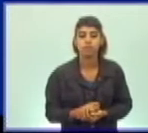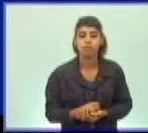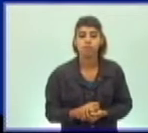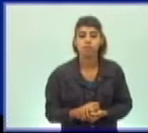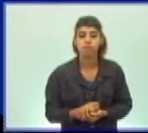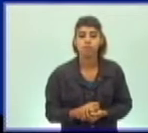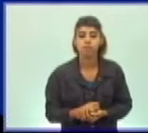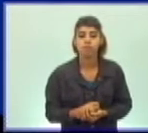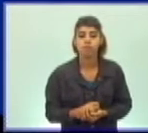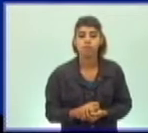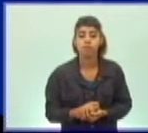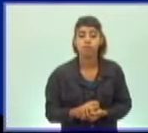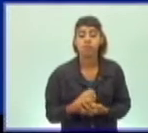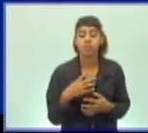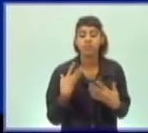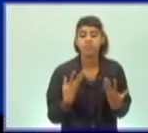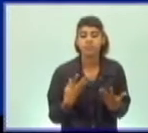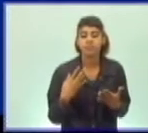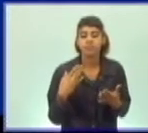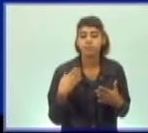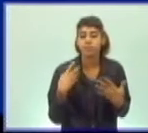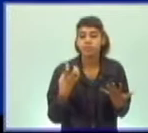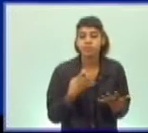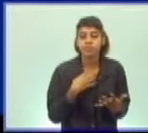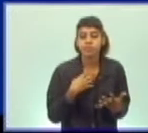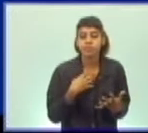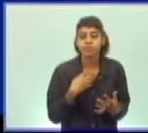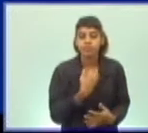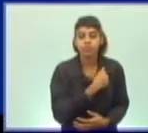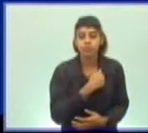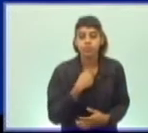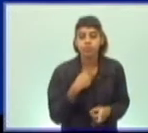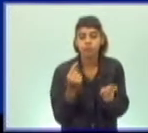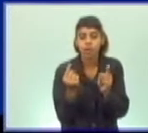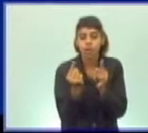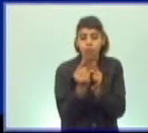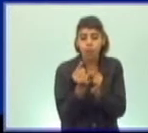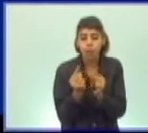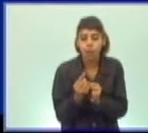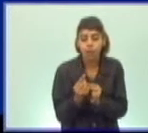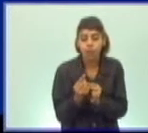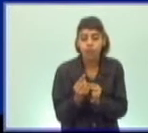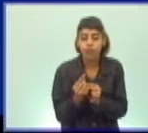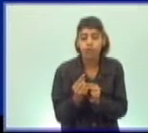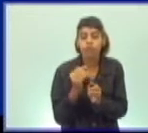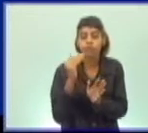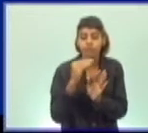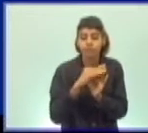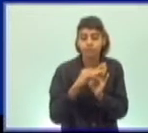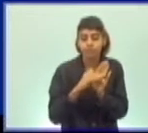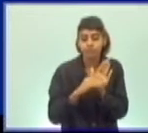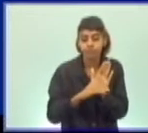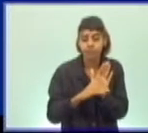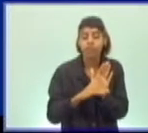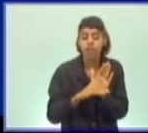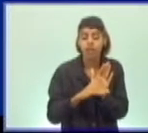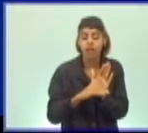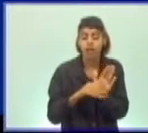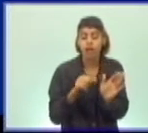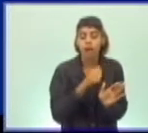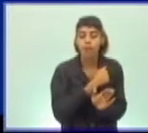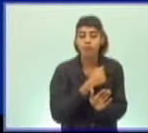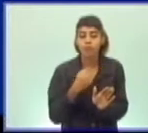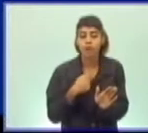ocurre a las propiedades reductoras en un grupo en la medida que aumenta el número atómico? Las propiedades